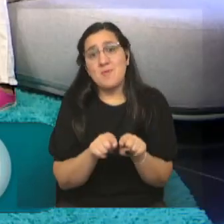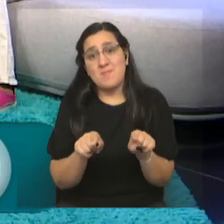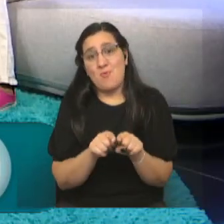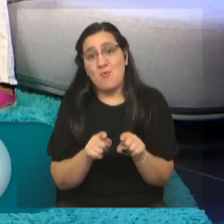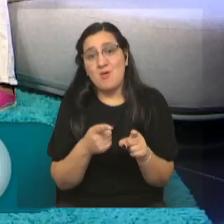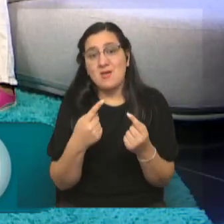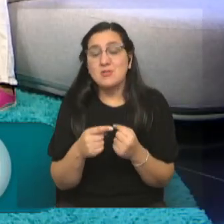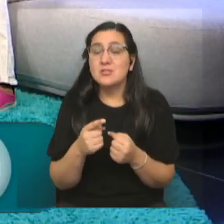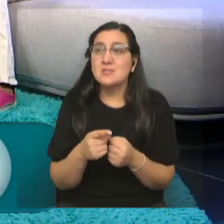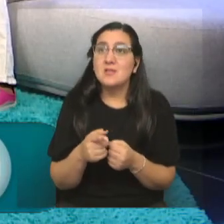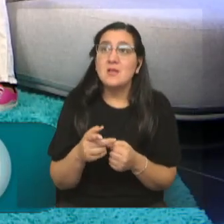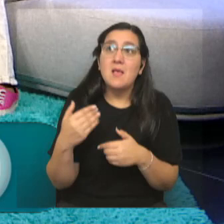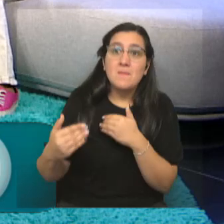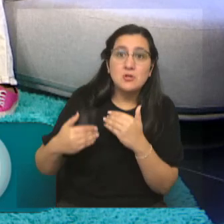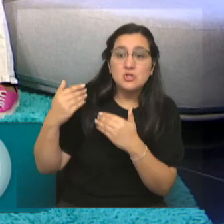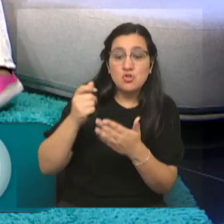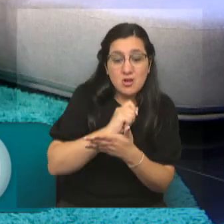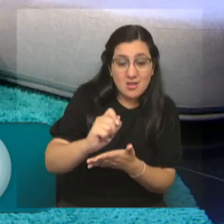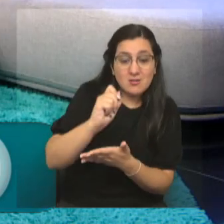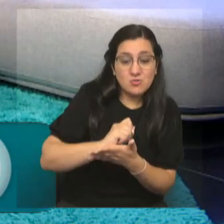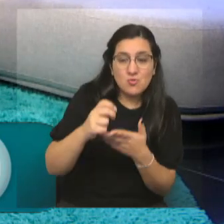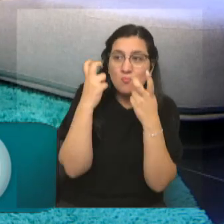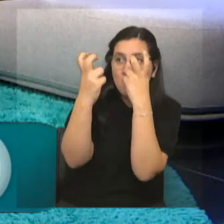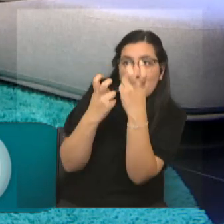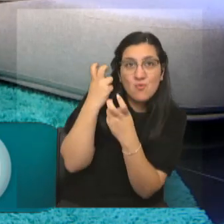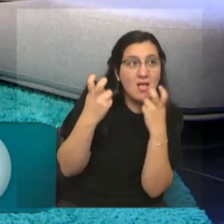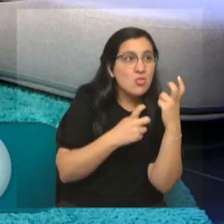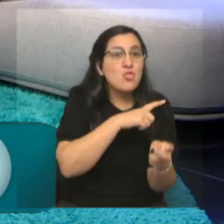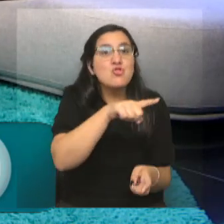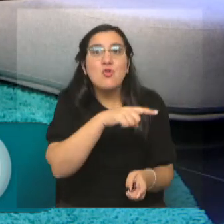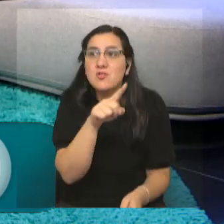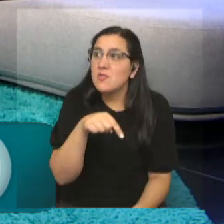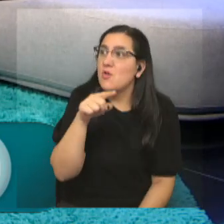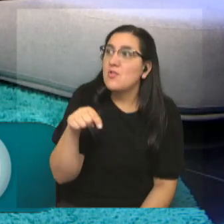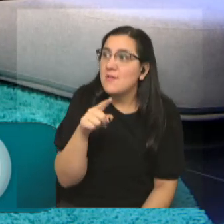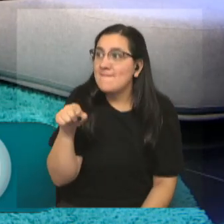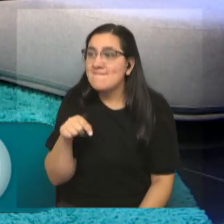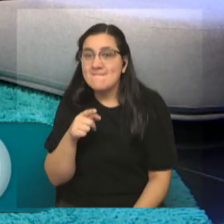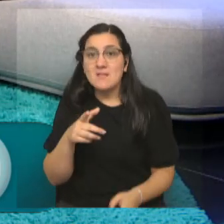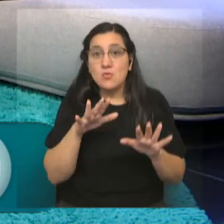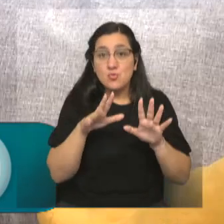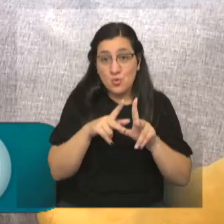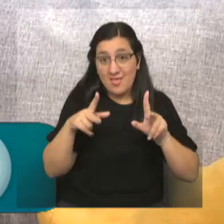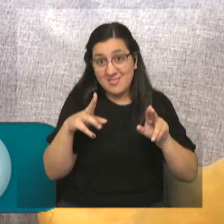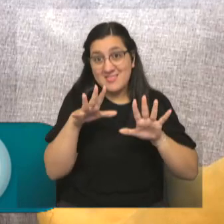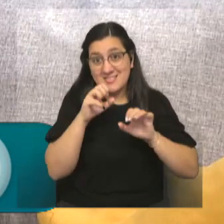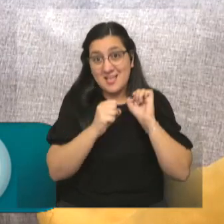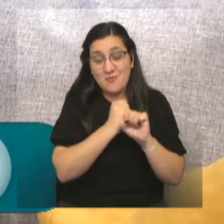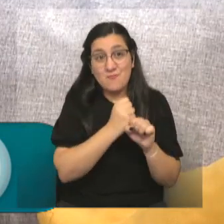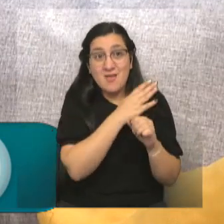claro, estuvimos ahí en el proceso de la escritura buscando locaciones y en estos, bueno, en estos 10 años hemos pasado por bastantes, pero